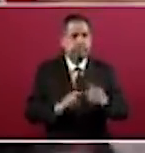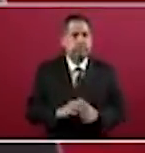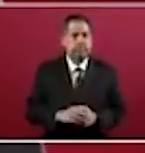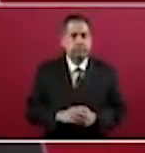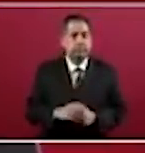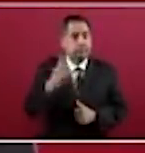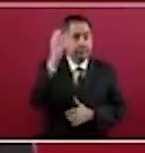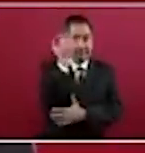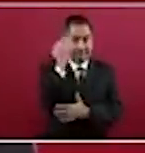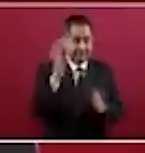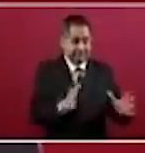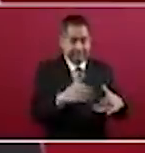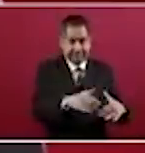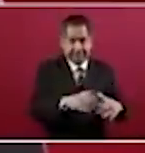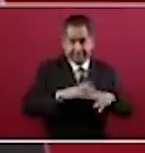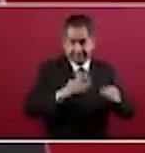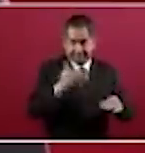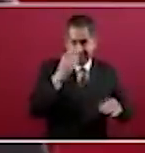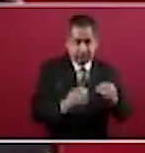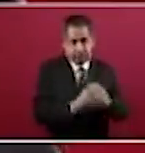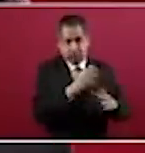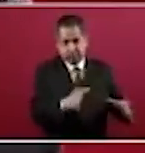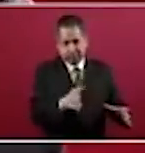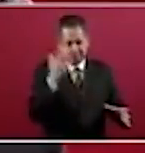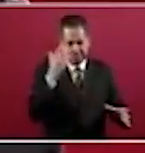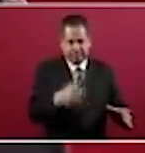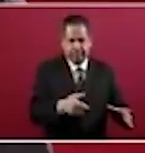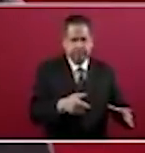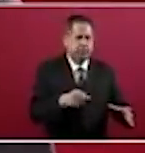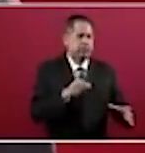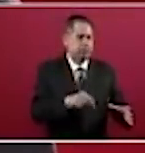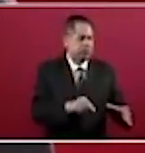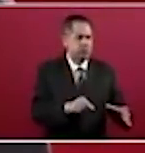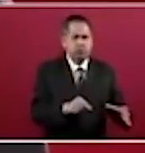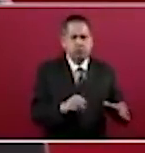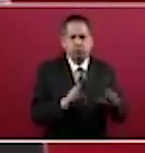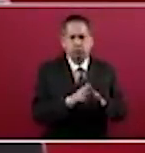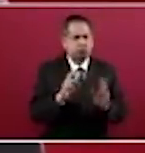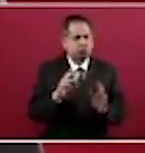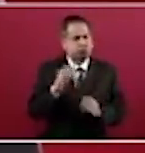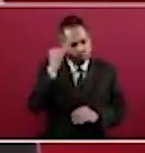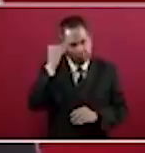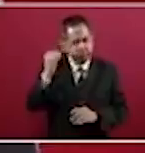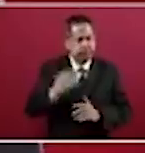Se crearon estas estancias infantiles que son parte de la concepción